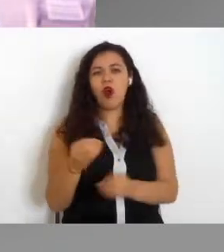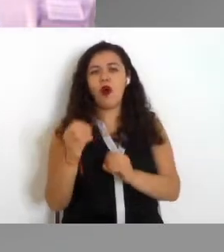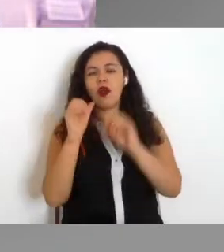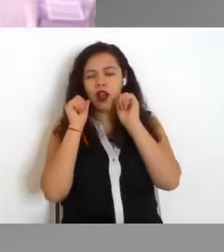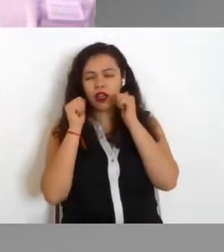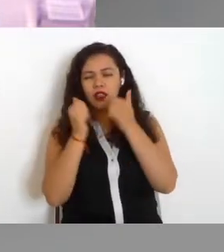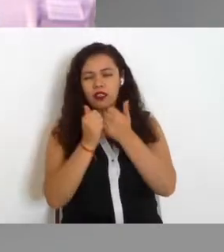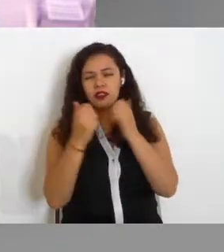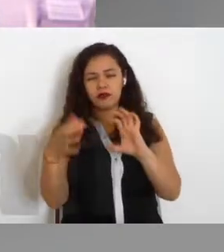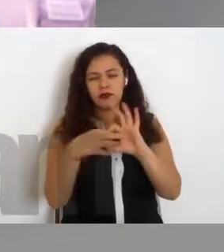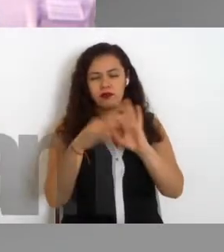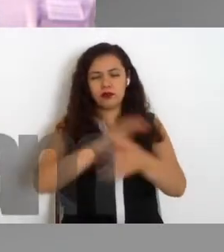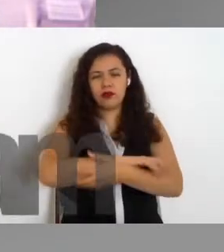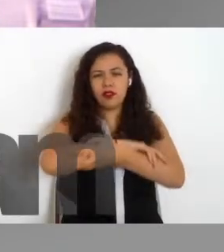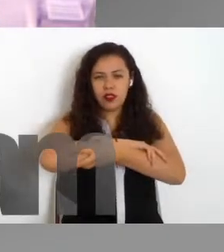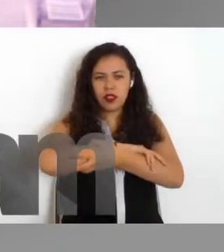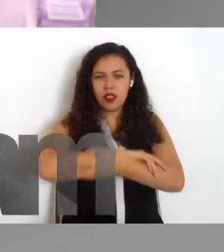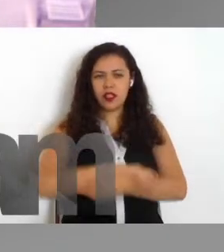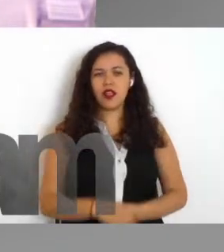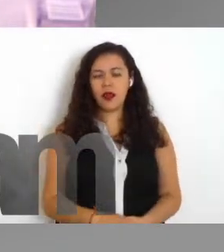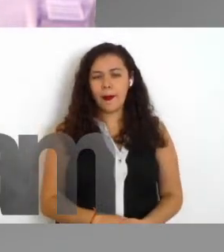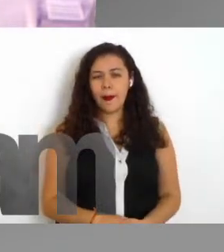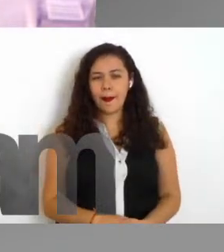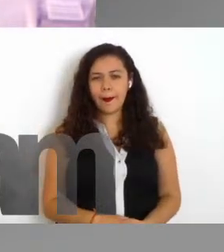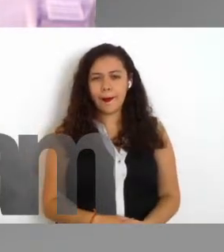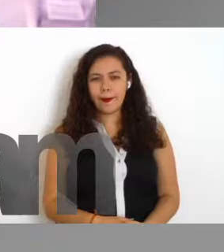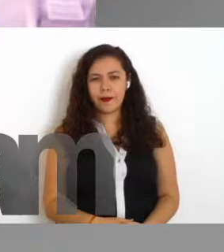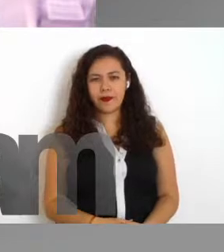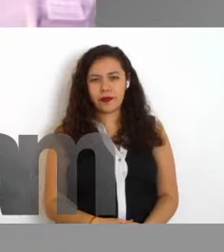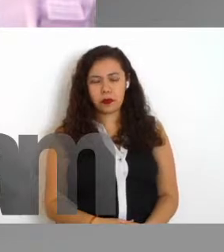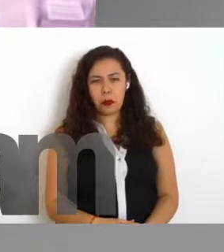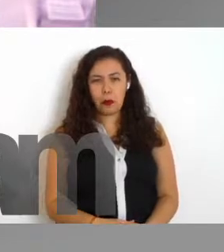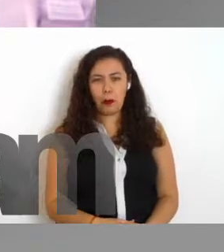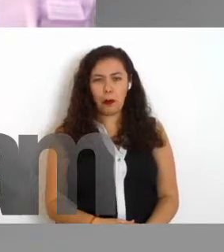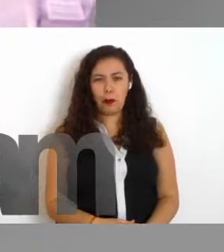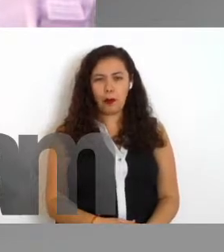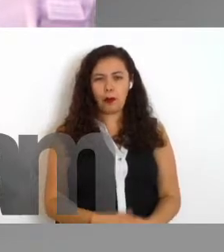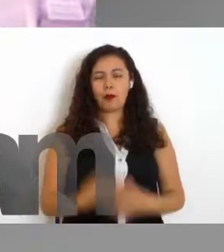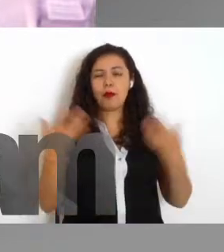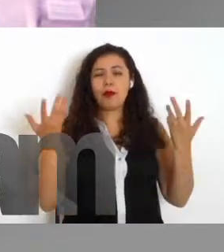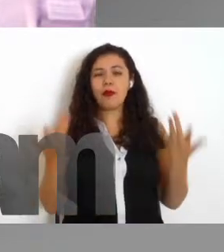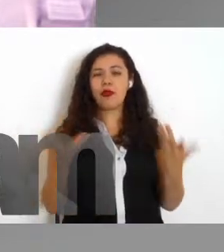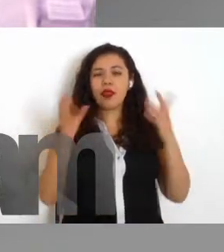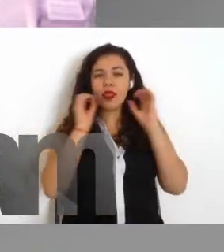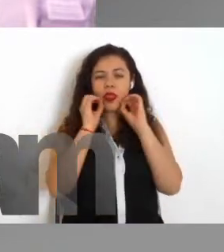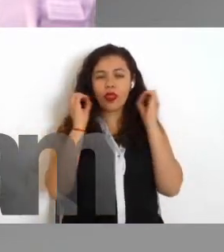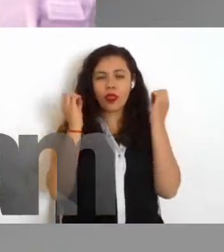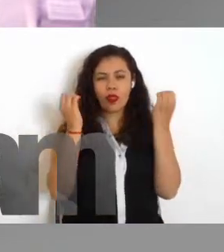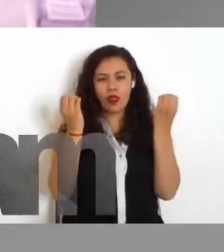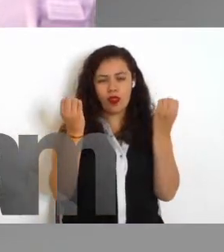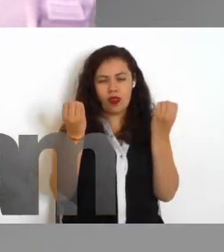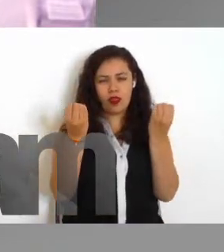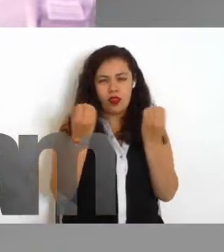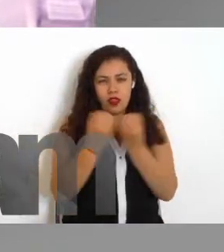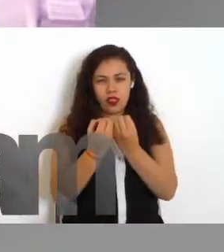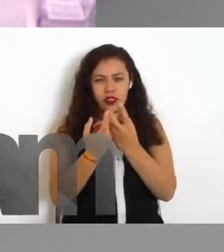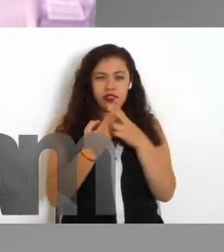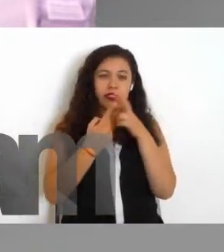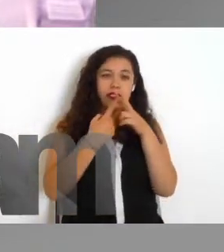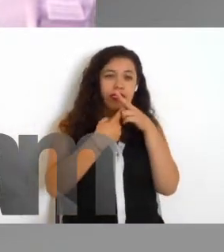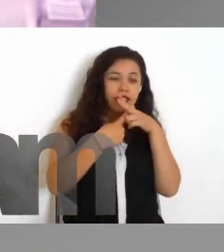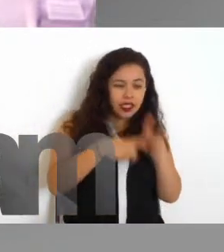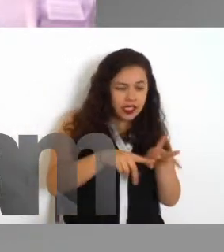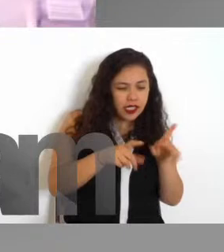¿cuál consideran que podría ser el primer paso que debería dar una asociación que está surgiendo